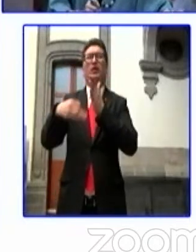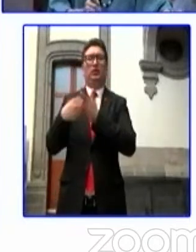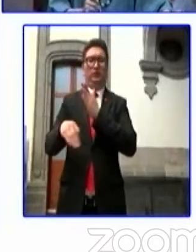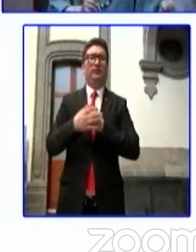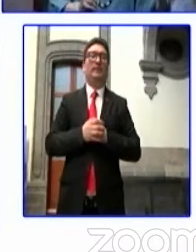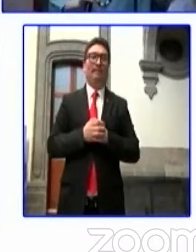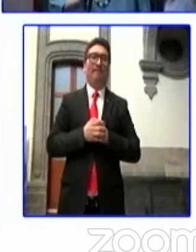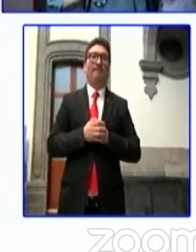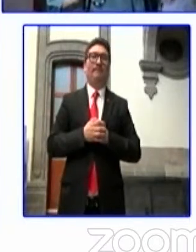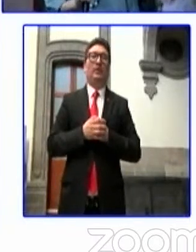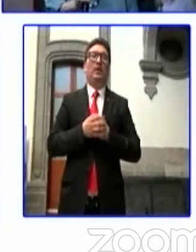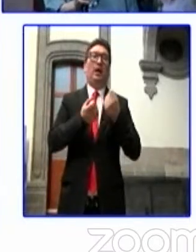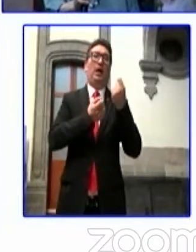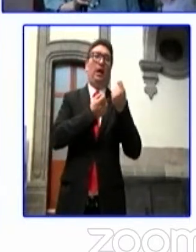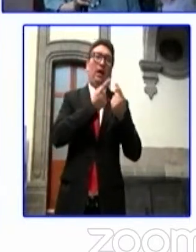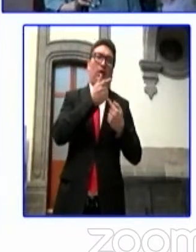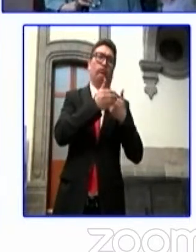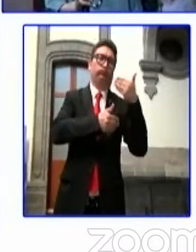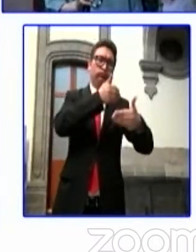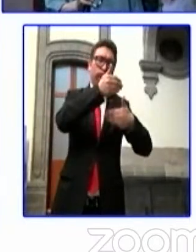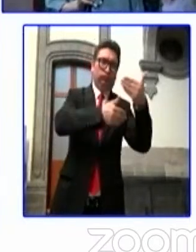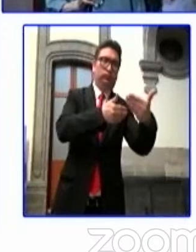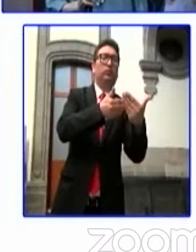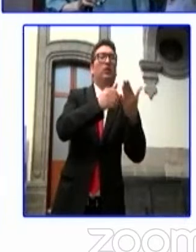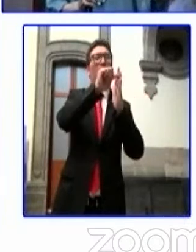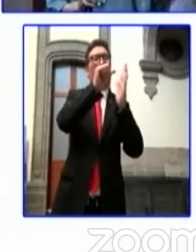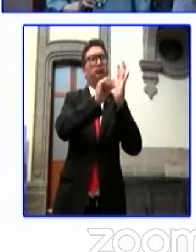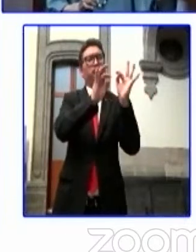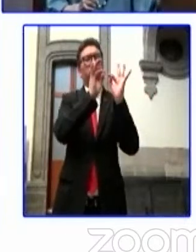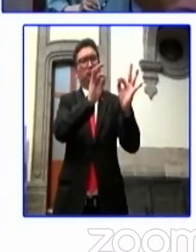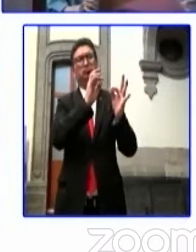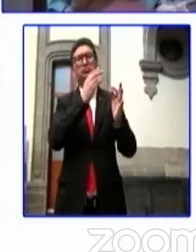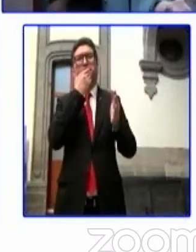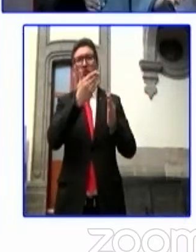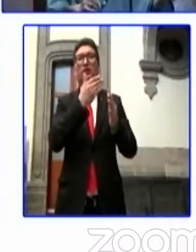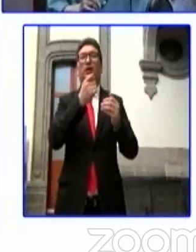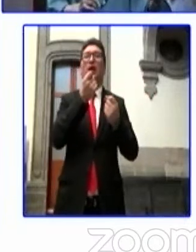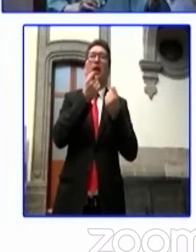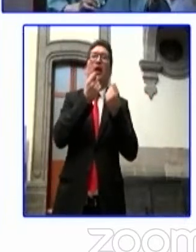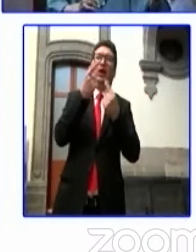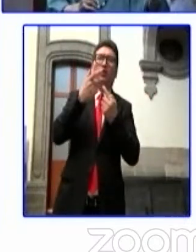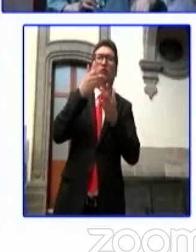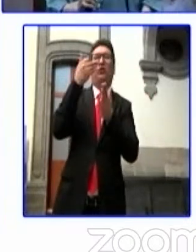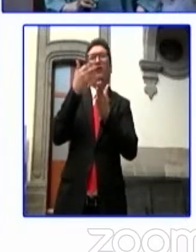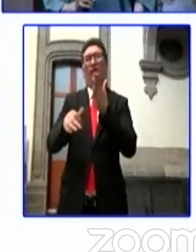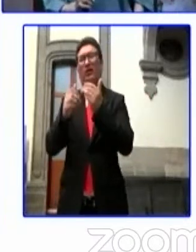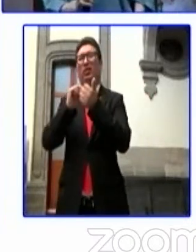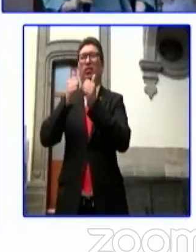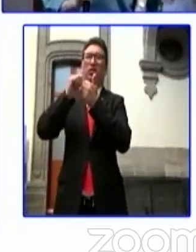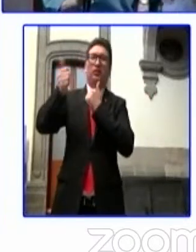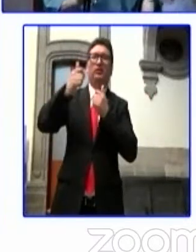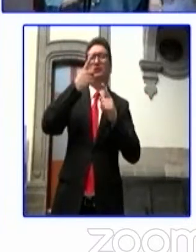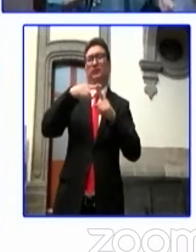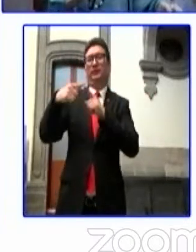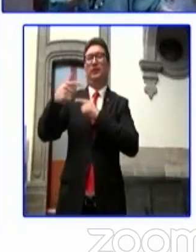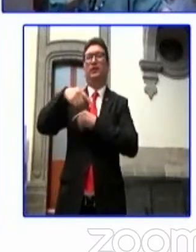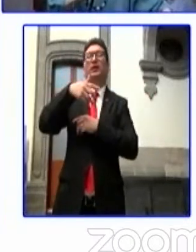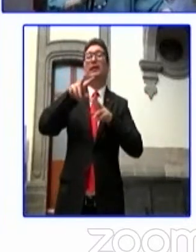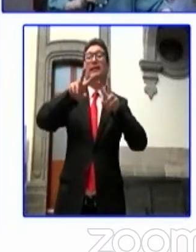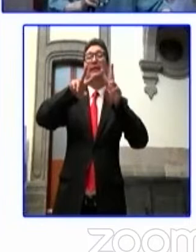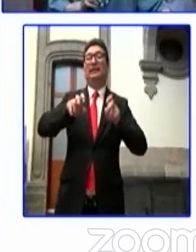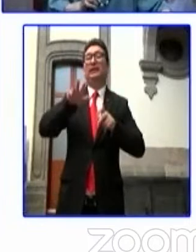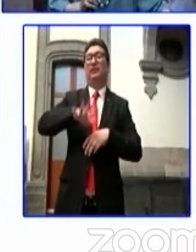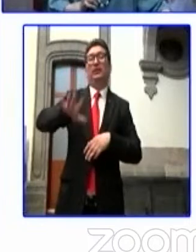decir, hay avance en algunos artículos, hay retroceso en otros. En términos generales, en